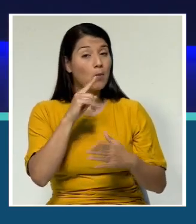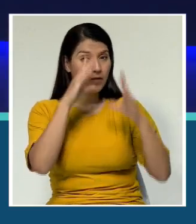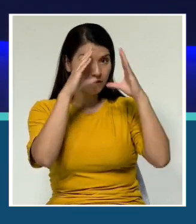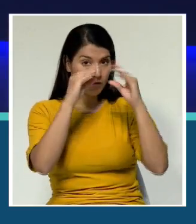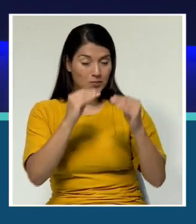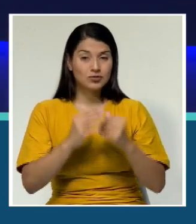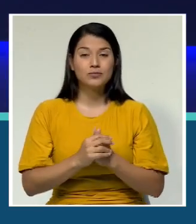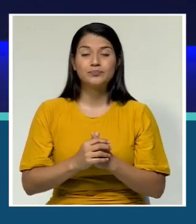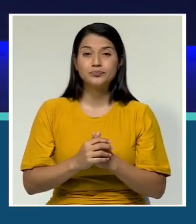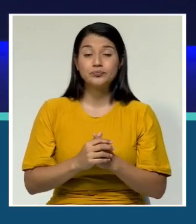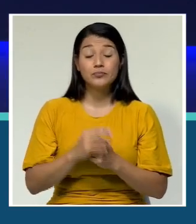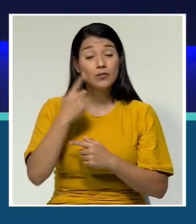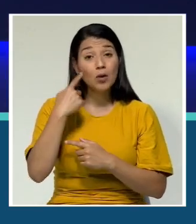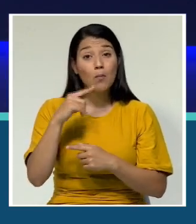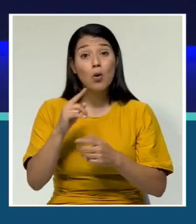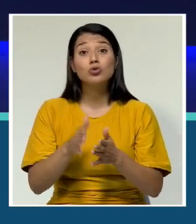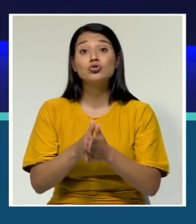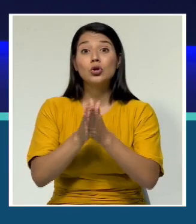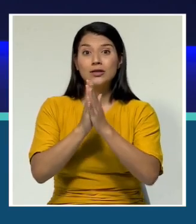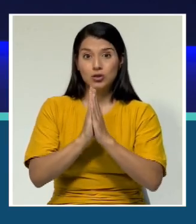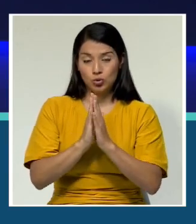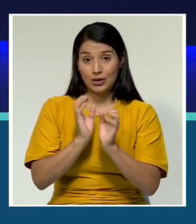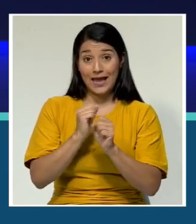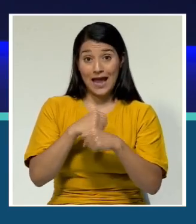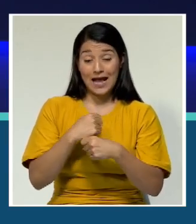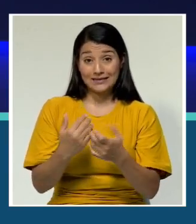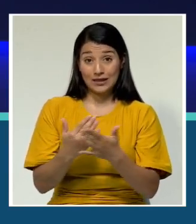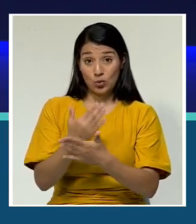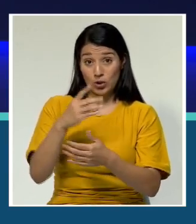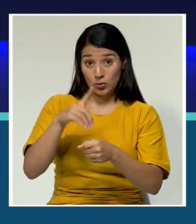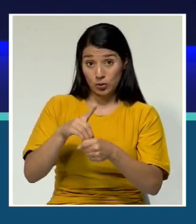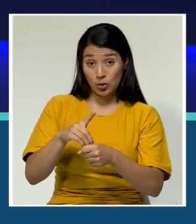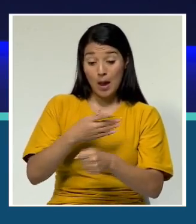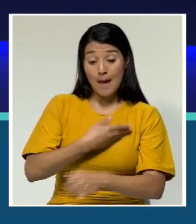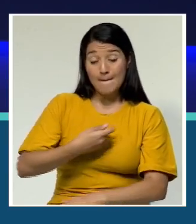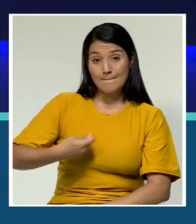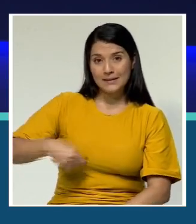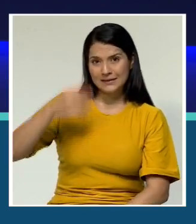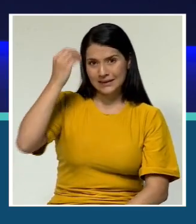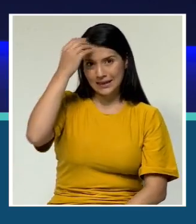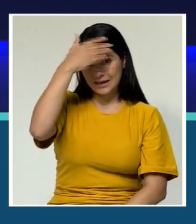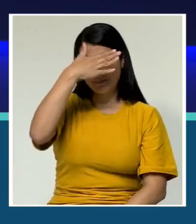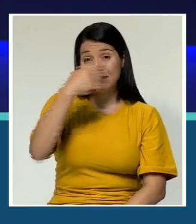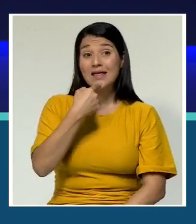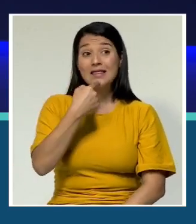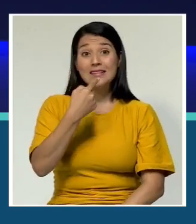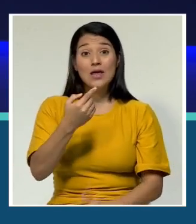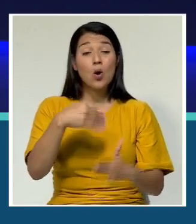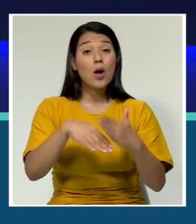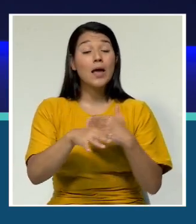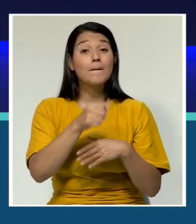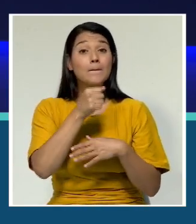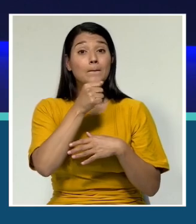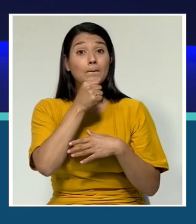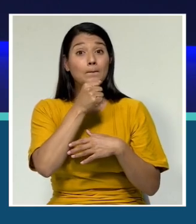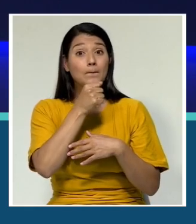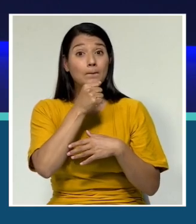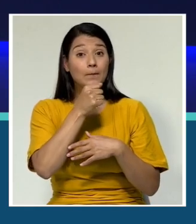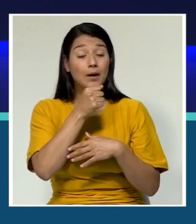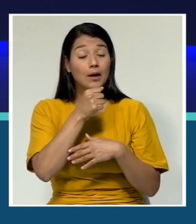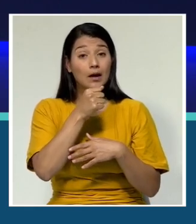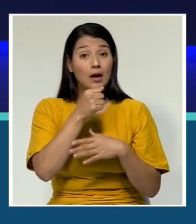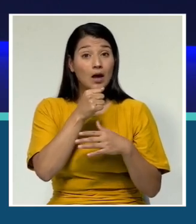estudio. Buenas noches. Perfecto, Andrés. Buenas noches. Gracias por esta información. Y ante varias solicitudes de los nuevos diputados,